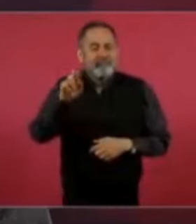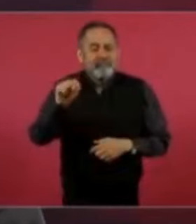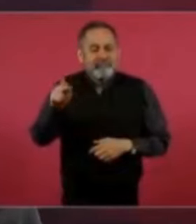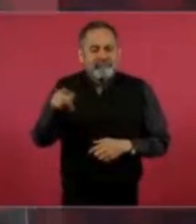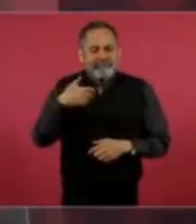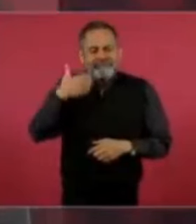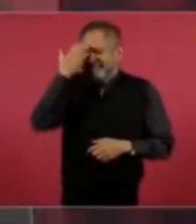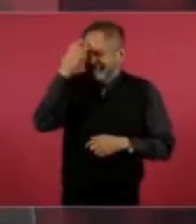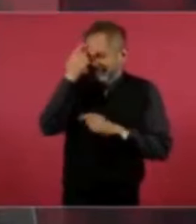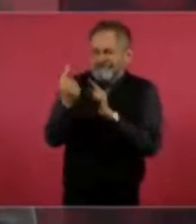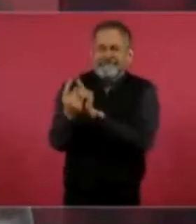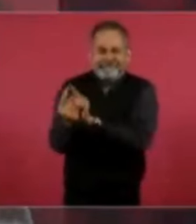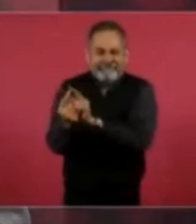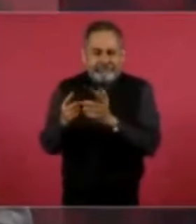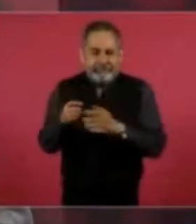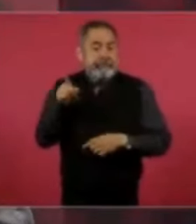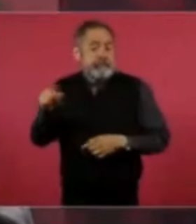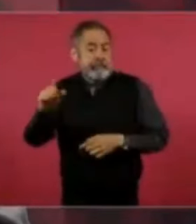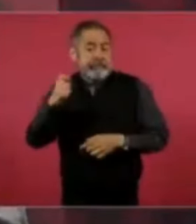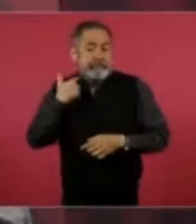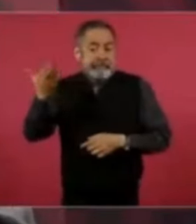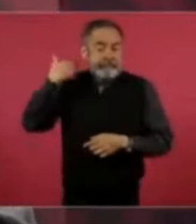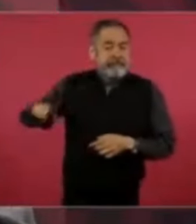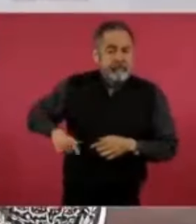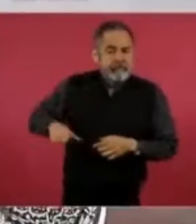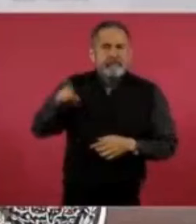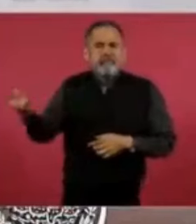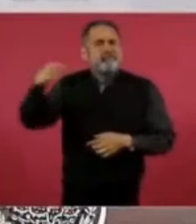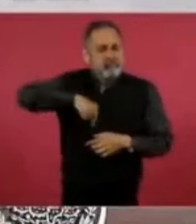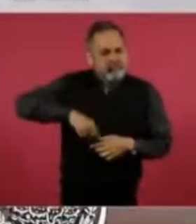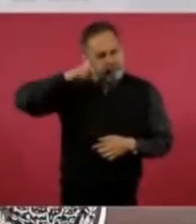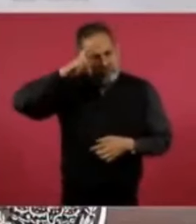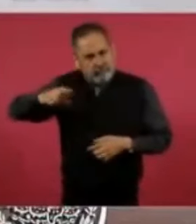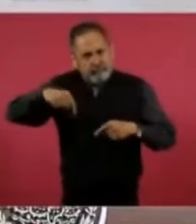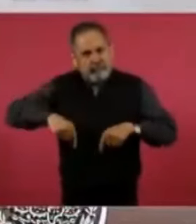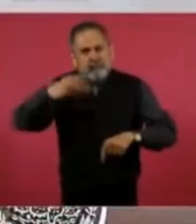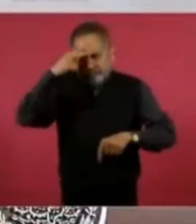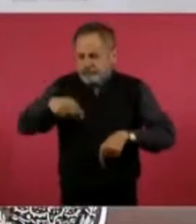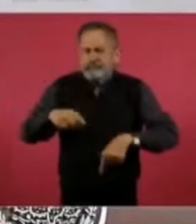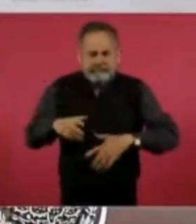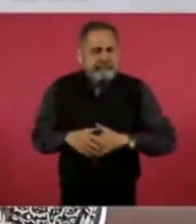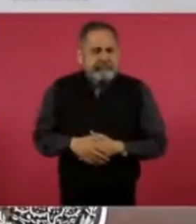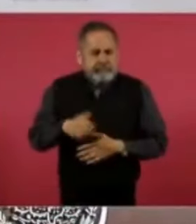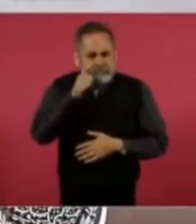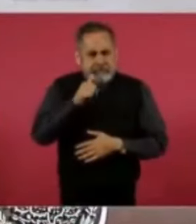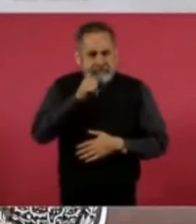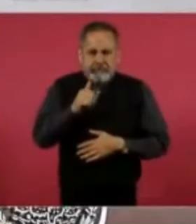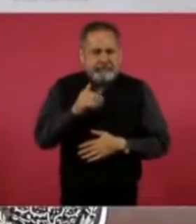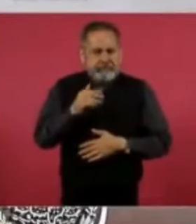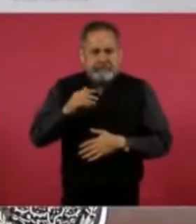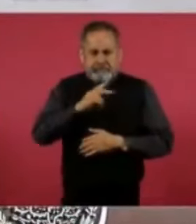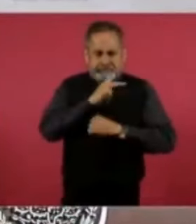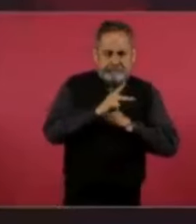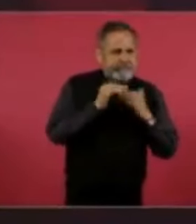Trump que cuando estuvo en el gobierno fue respetuoso de nuestra soberanía